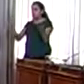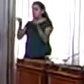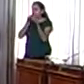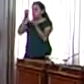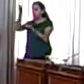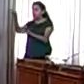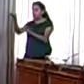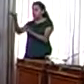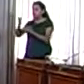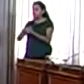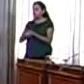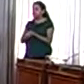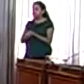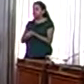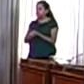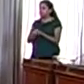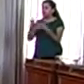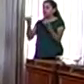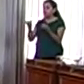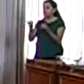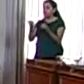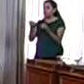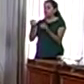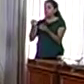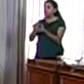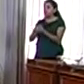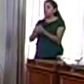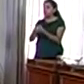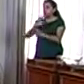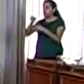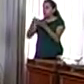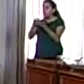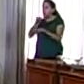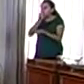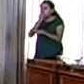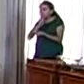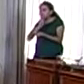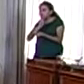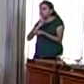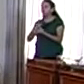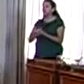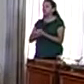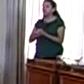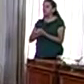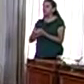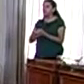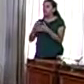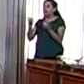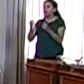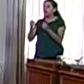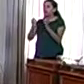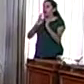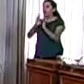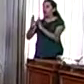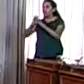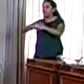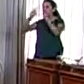tampoco. Estamos lacónicos hoy día todos. Entonces pasaremos a lo que es orden del